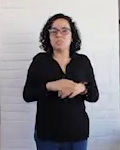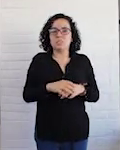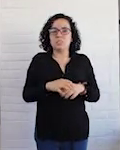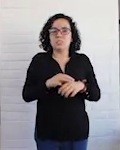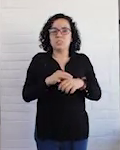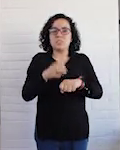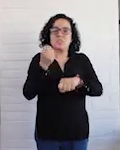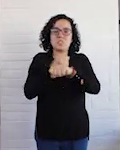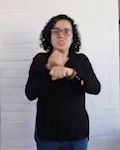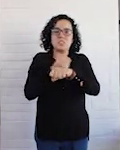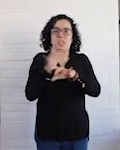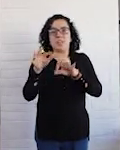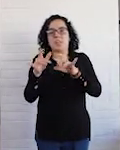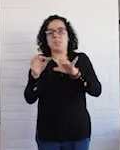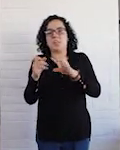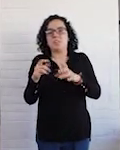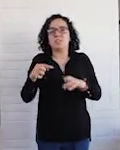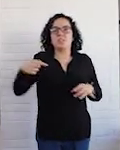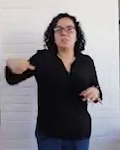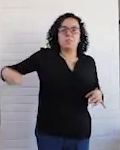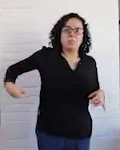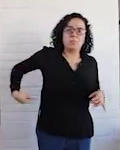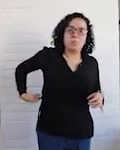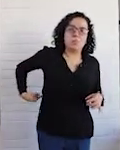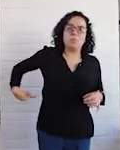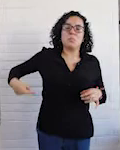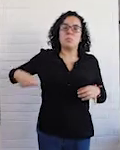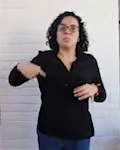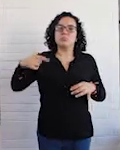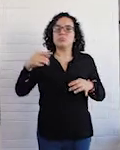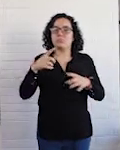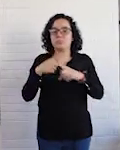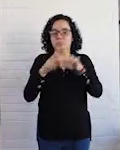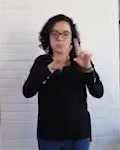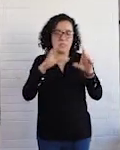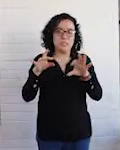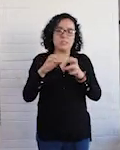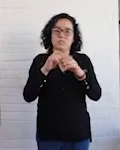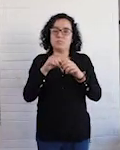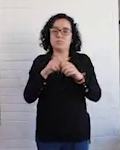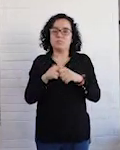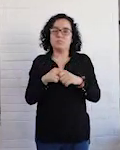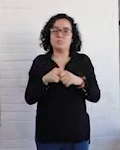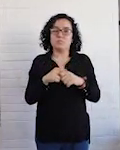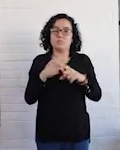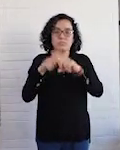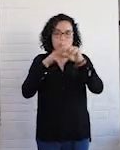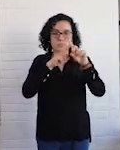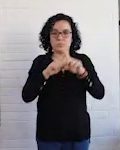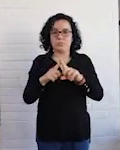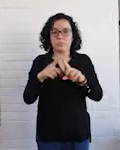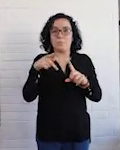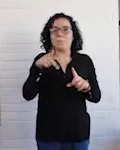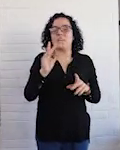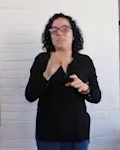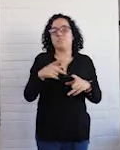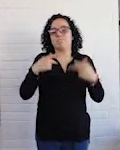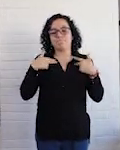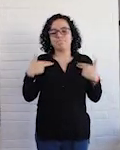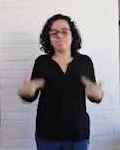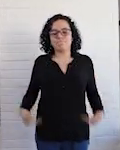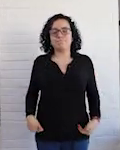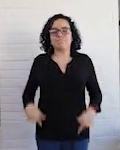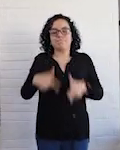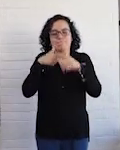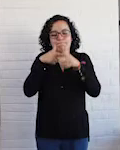sangre tecnológica, un riñón, robot, lo que sea. Lo importante es mantenerse humano. Y esta es la mejor